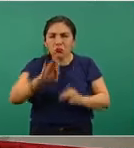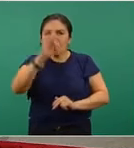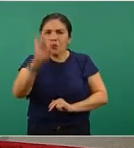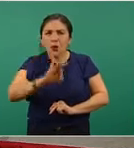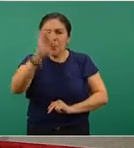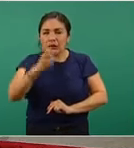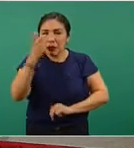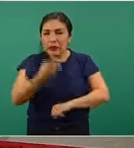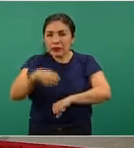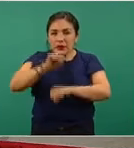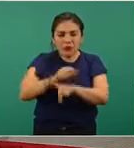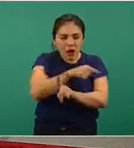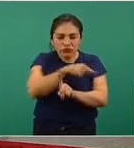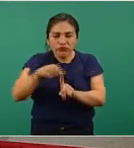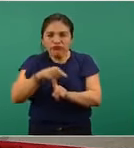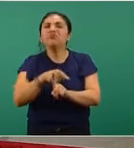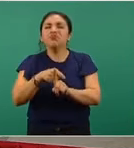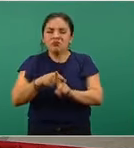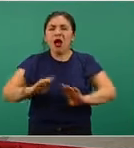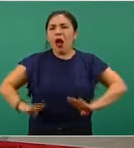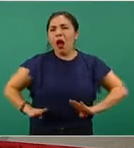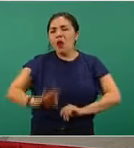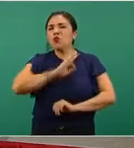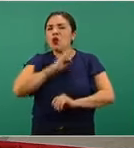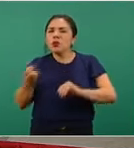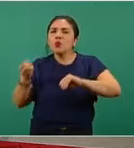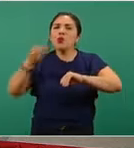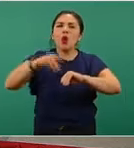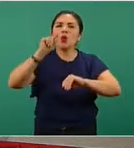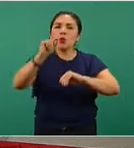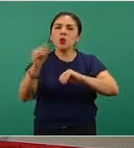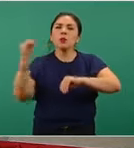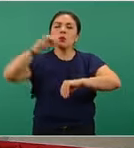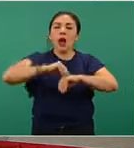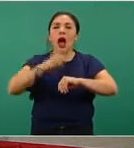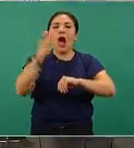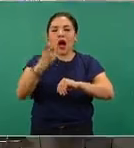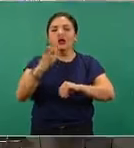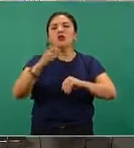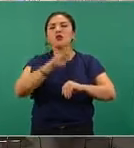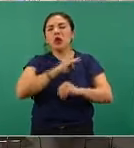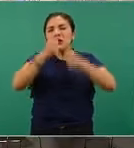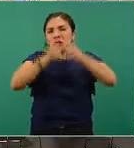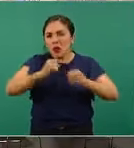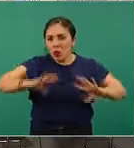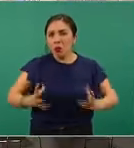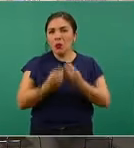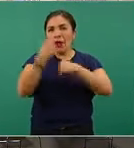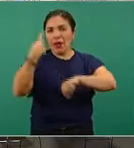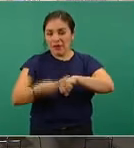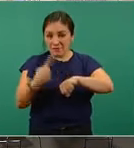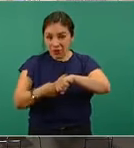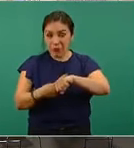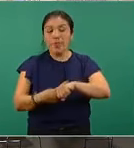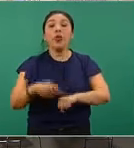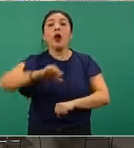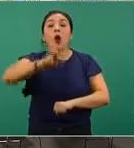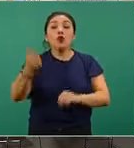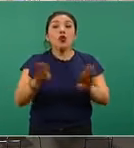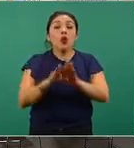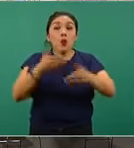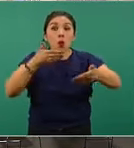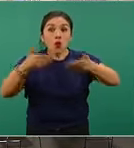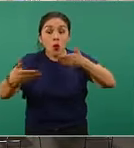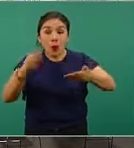se puede calcular un porcentaje adicional que es precisamente lo que refleja esta curva. Y también para comparación, cada vez